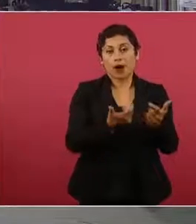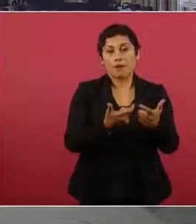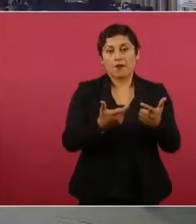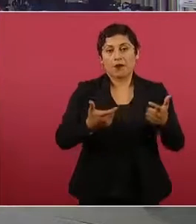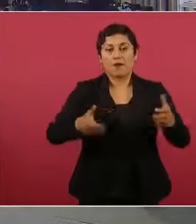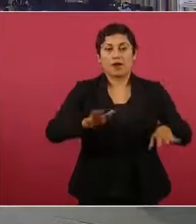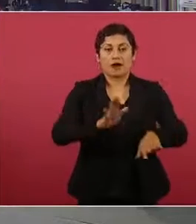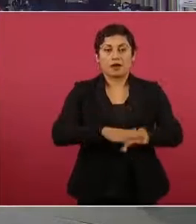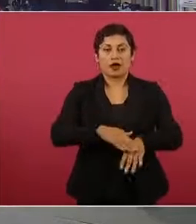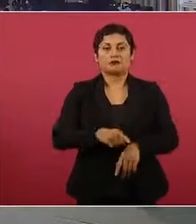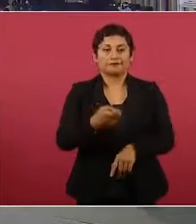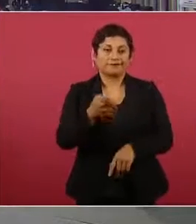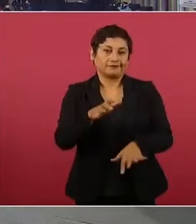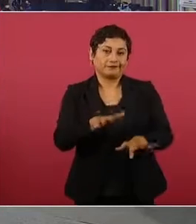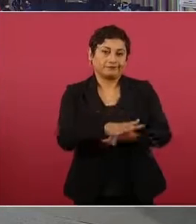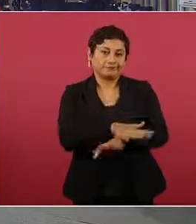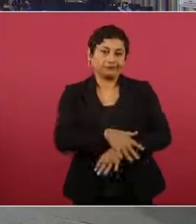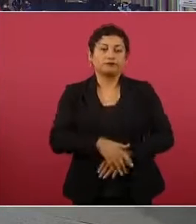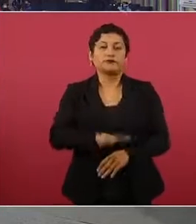señor presidente,